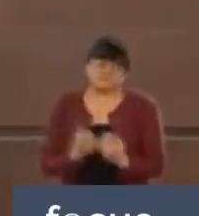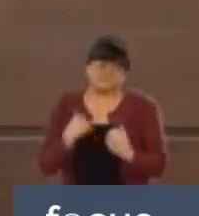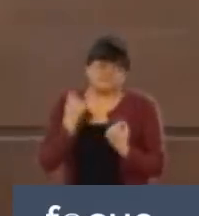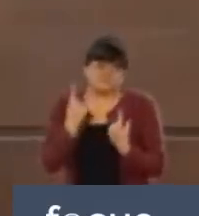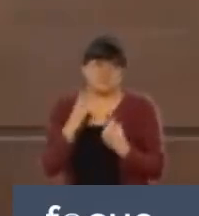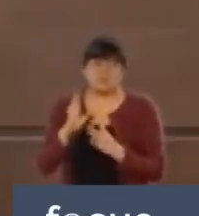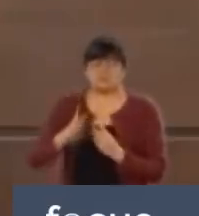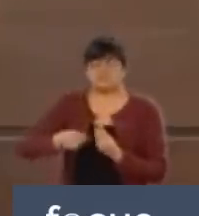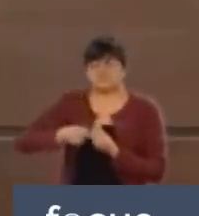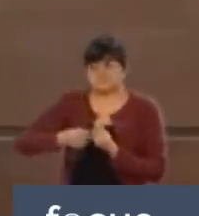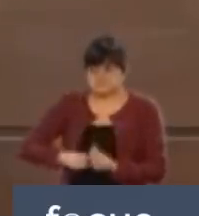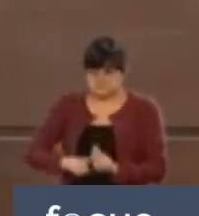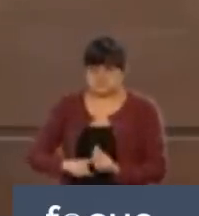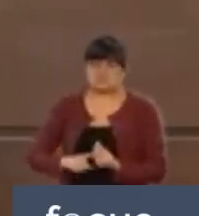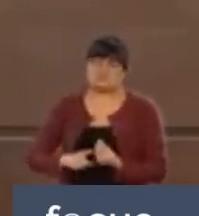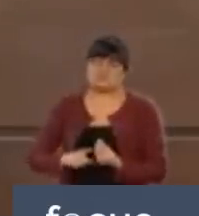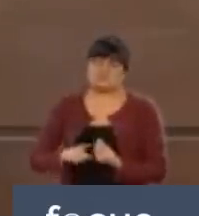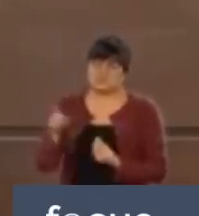nuestra opinión así debe ocurrir.